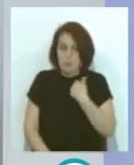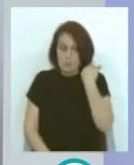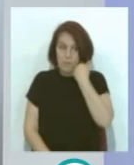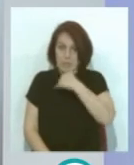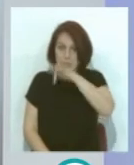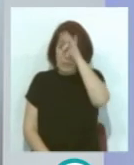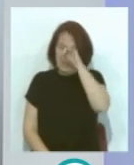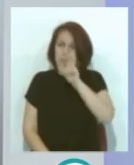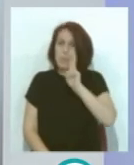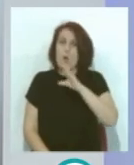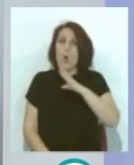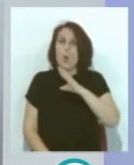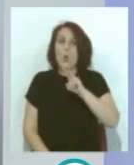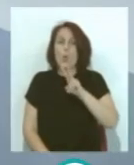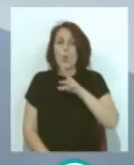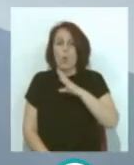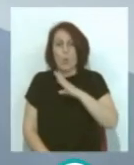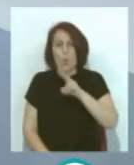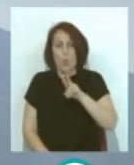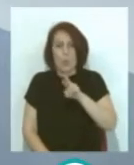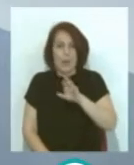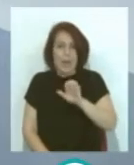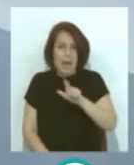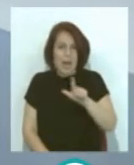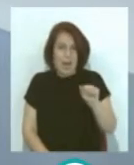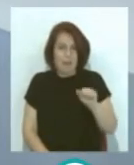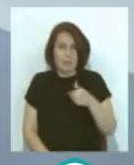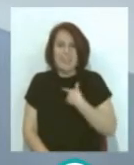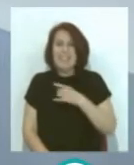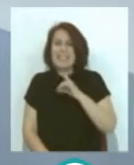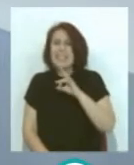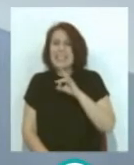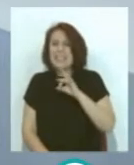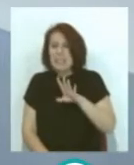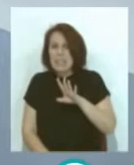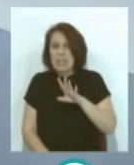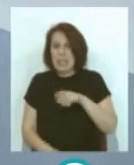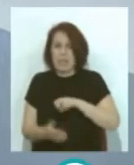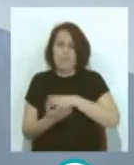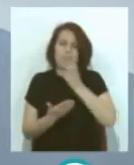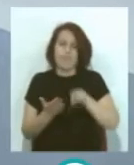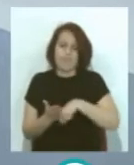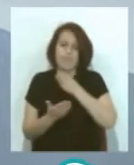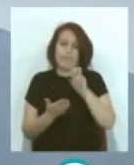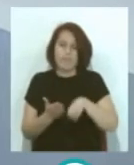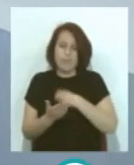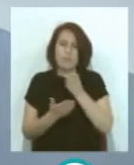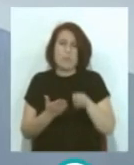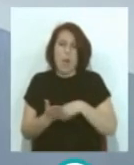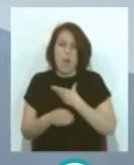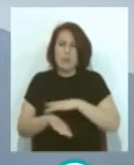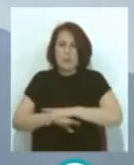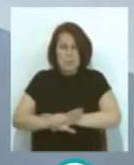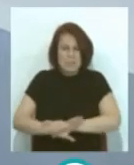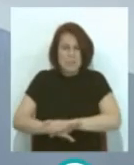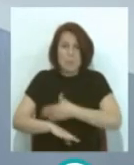semana a Cucurella dar 15 volteretas agarrándose el tobillo. ¿Y termina